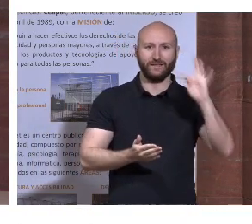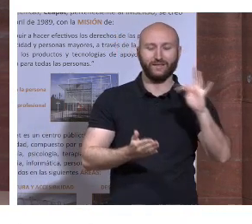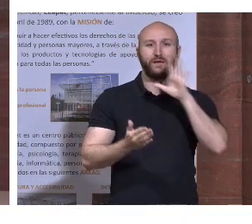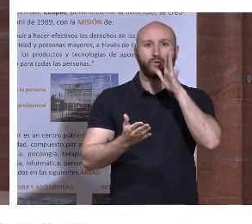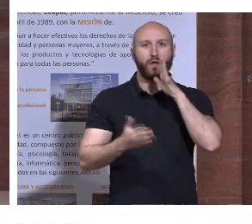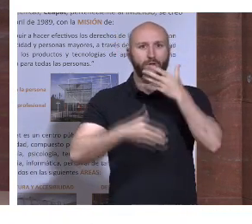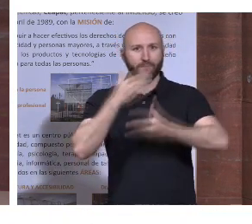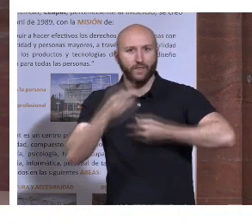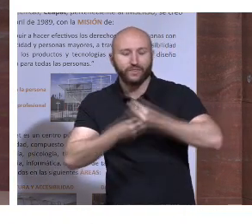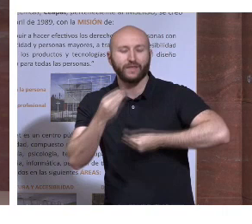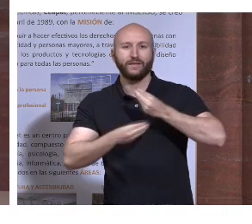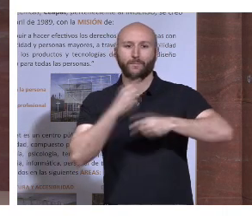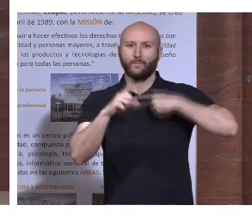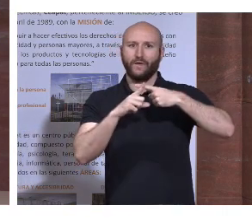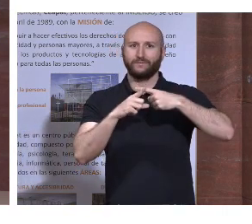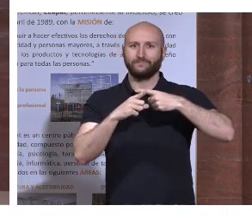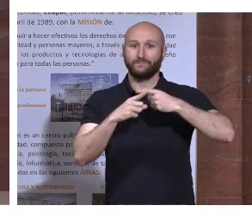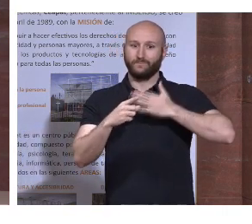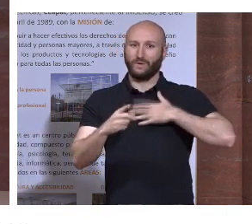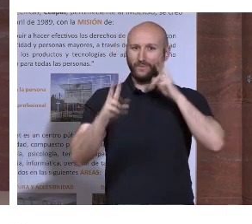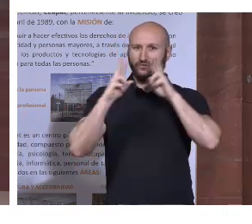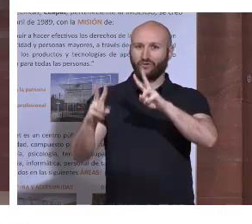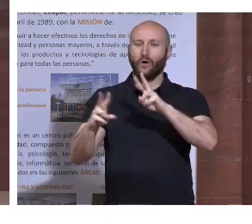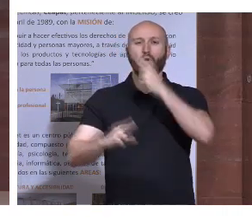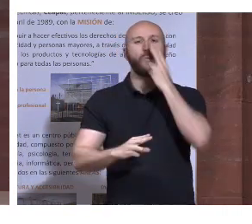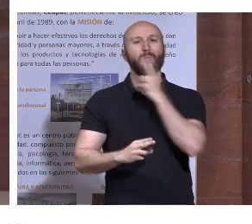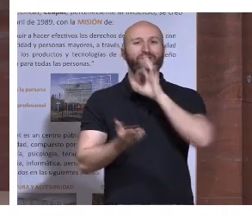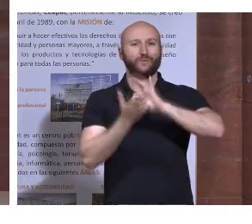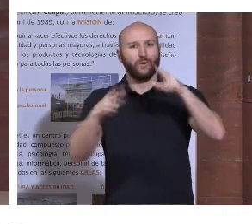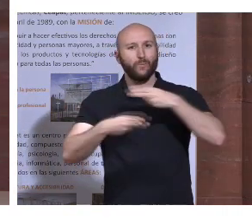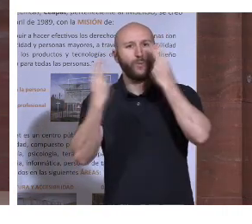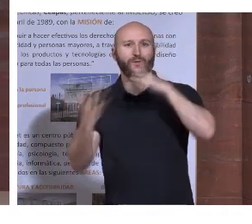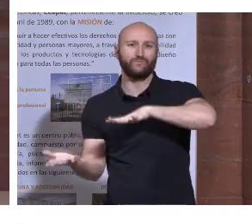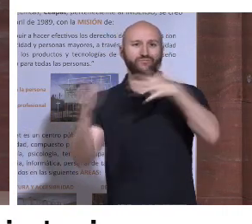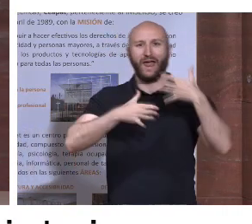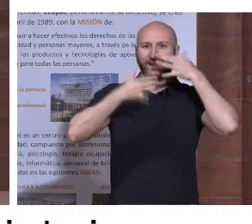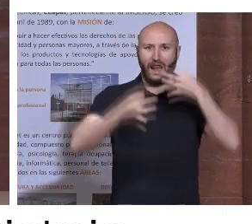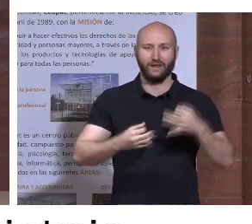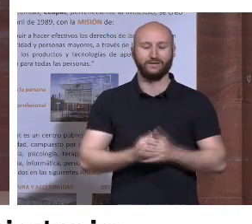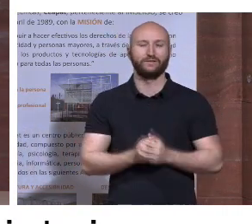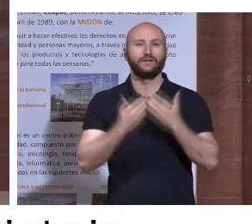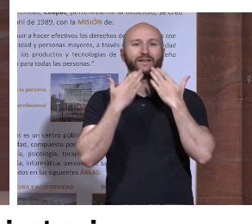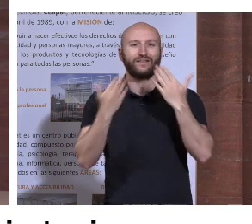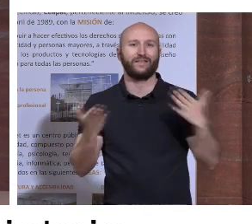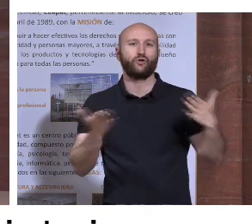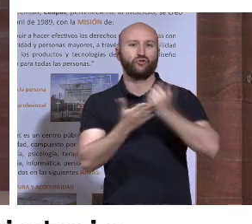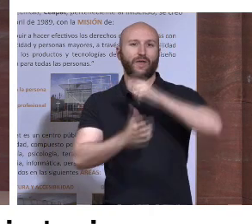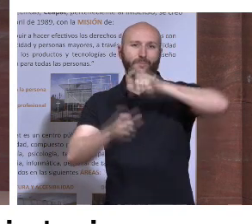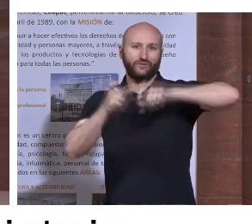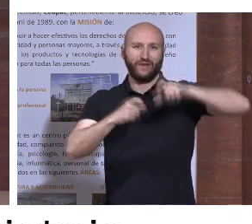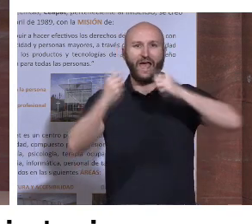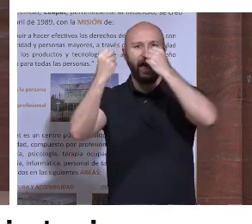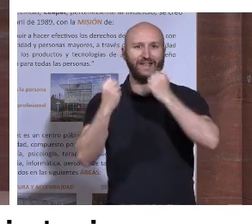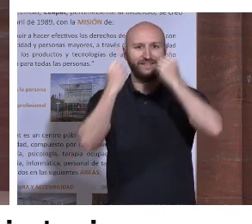estáis haciendo y haréis realidad nuestra misión y compromiso de servicio público. Gracias a todas las personas y